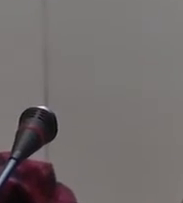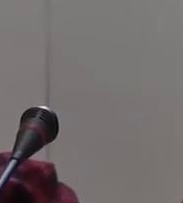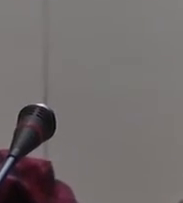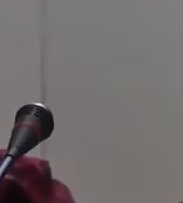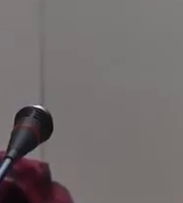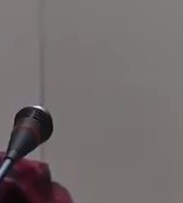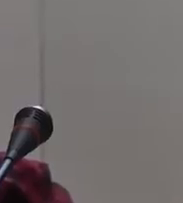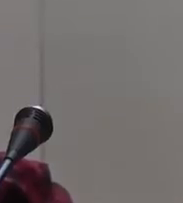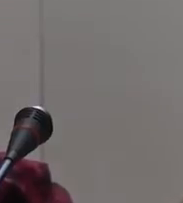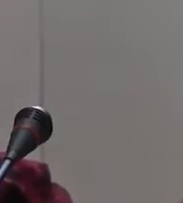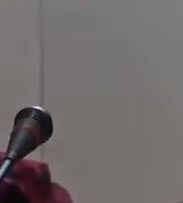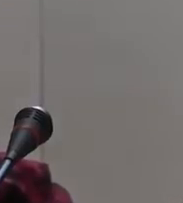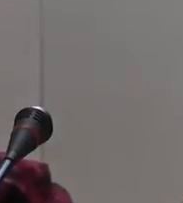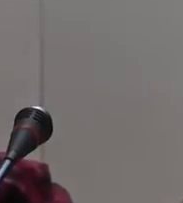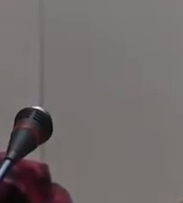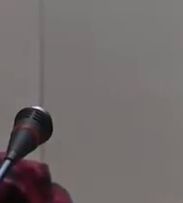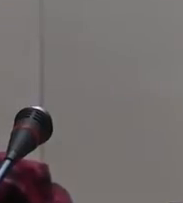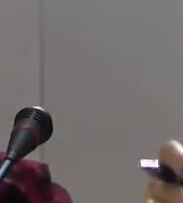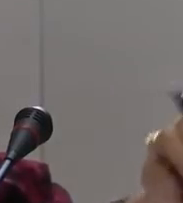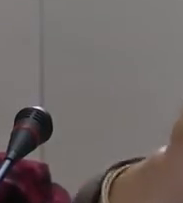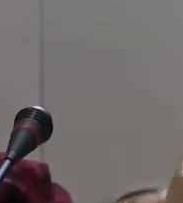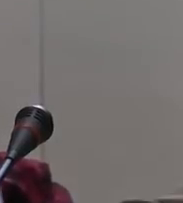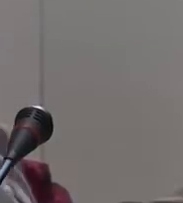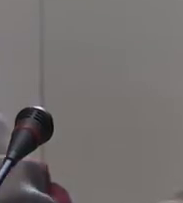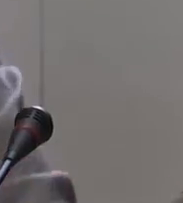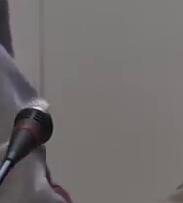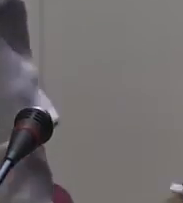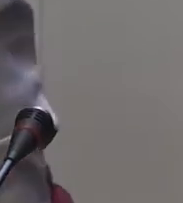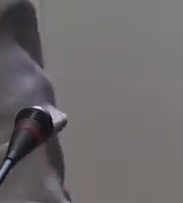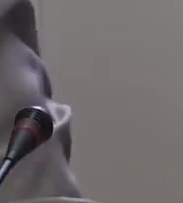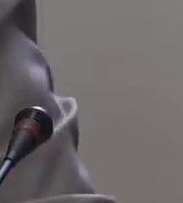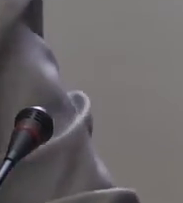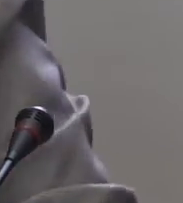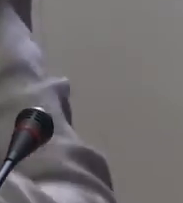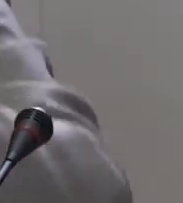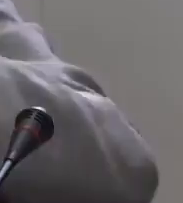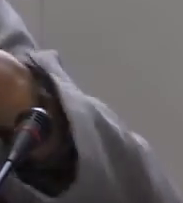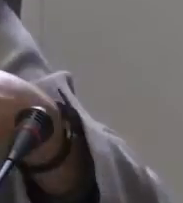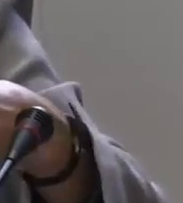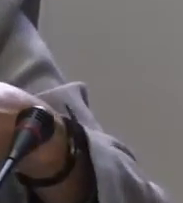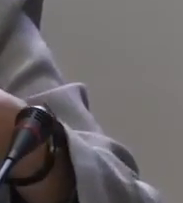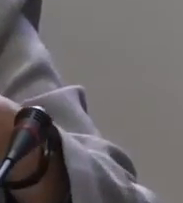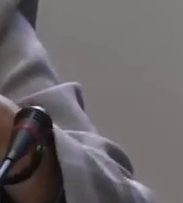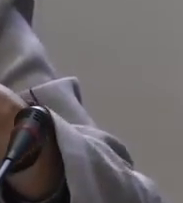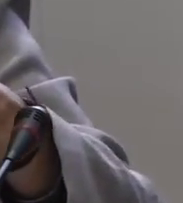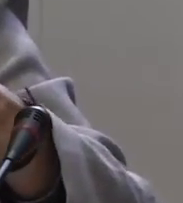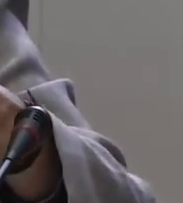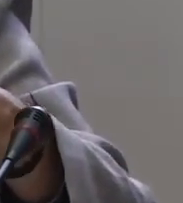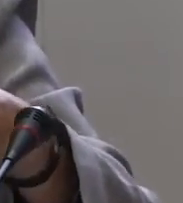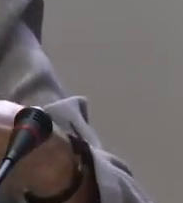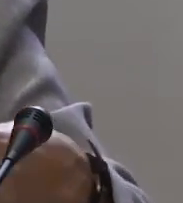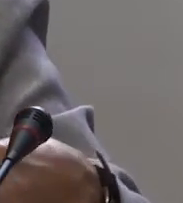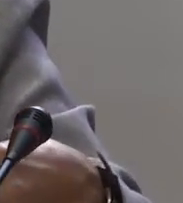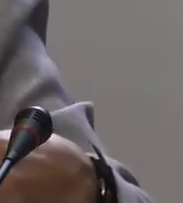Buenas tardes a todos. Estamos por comenzar en nuestra primera audiencia de la